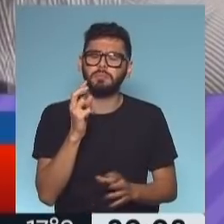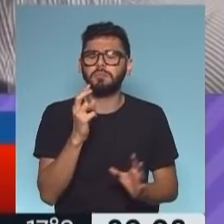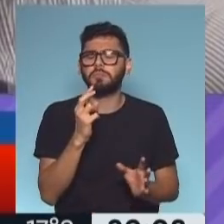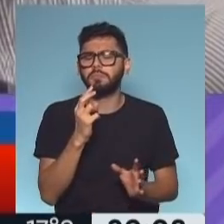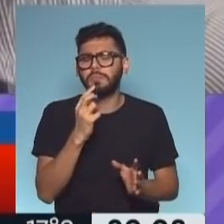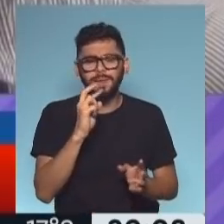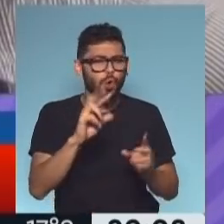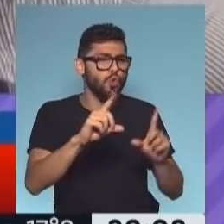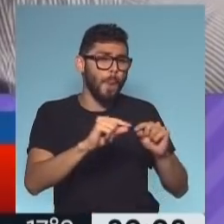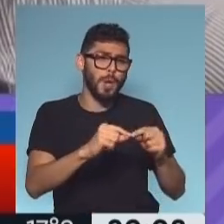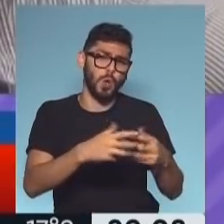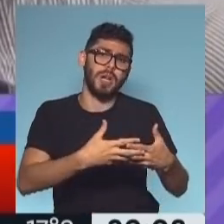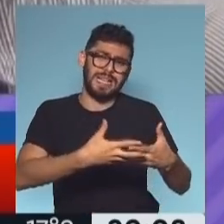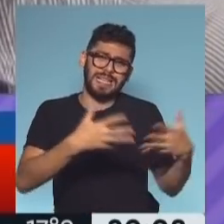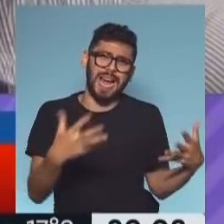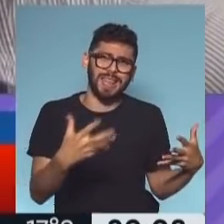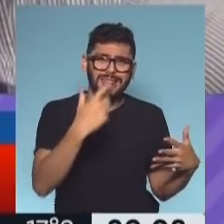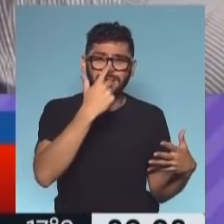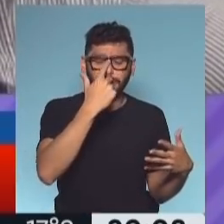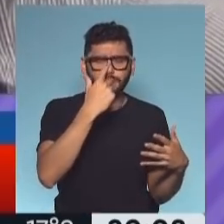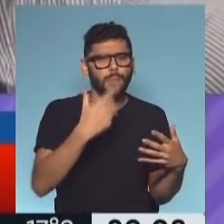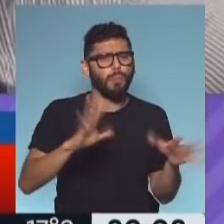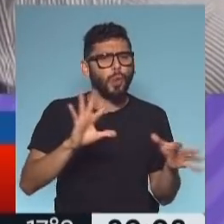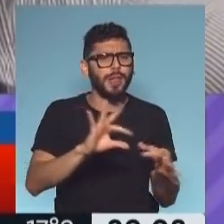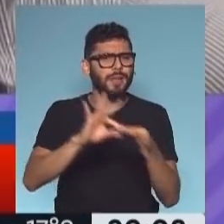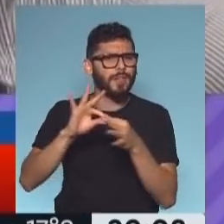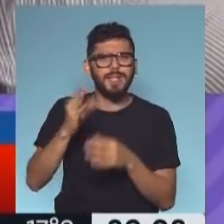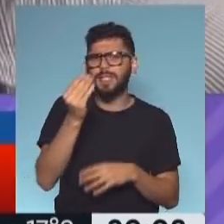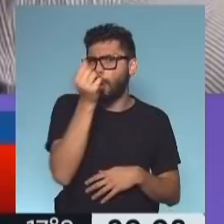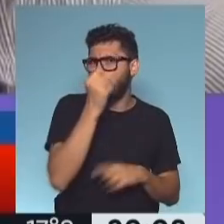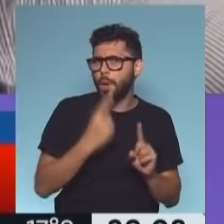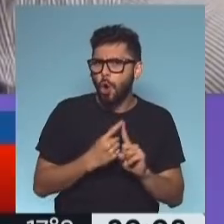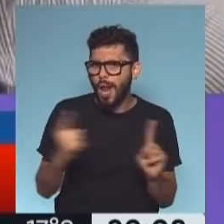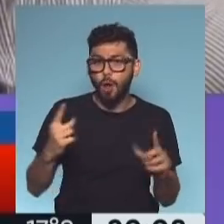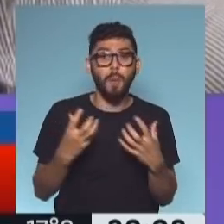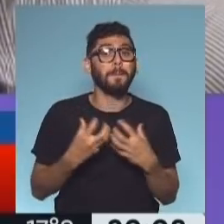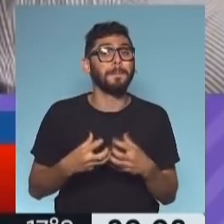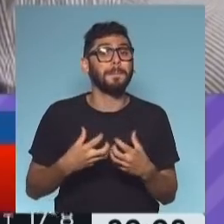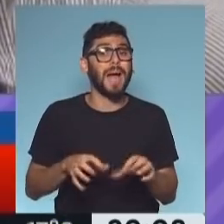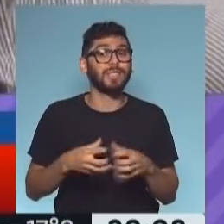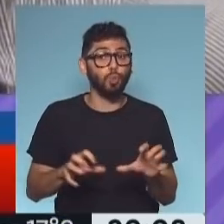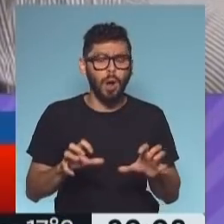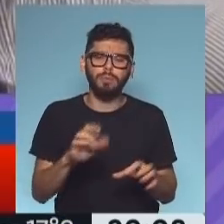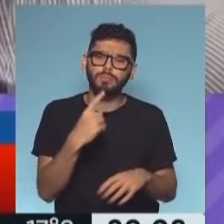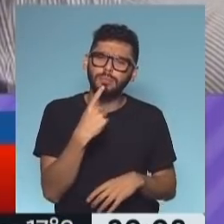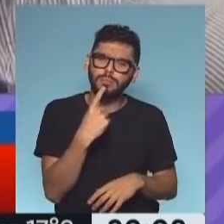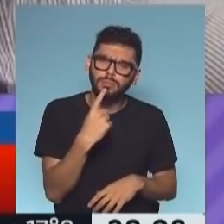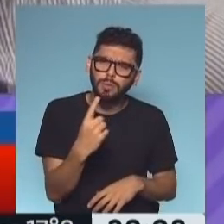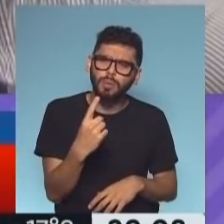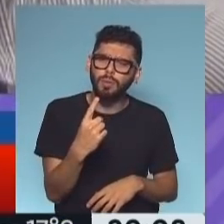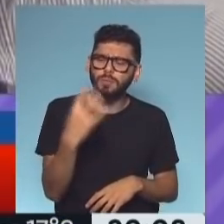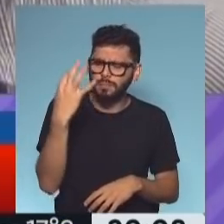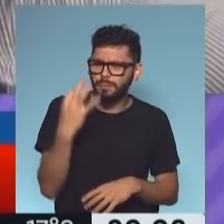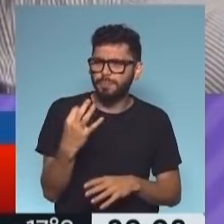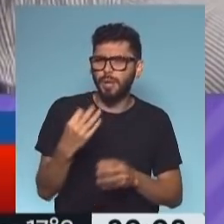hoy que probablemente corresponda con lo que fue el fin de semana largo, el fin de semana de Pascua. La pregunta es si esas medidas no se tendrían que